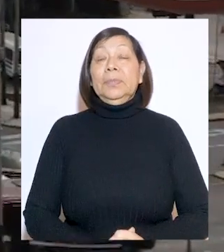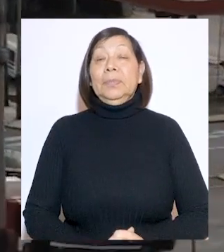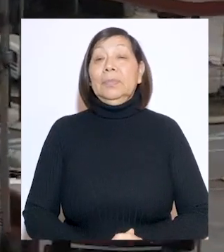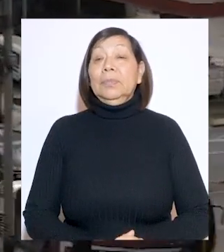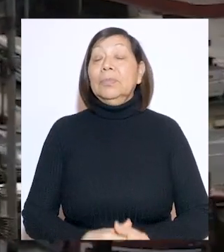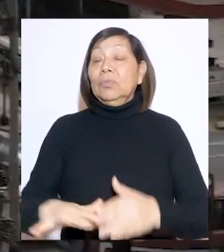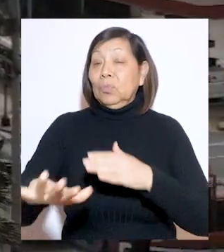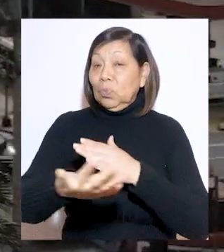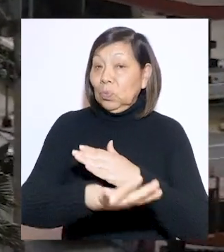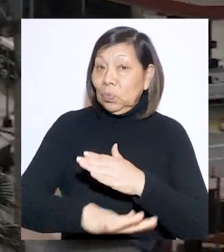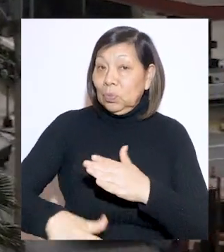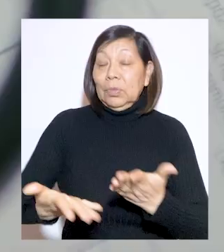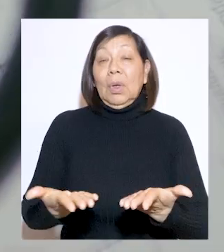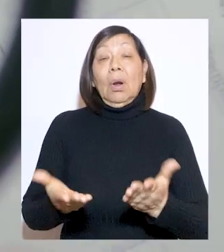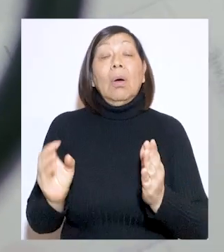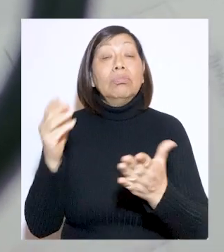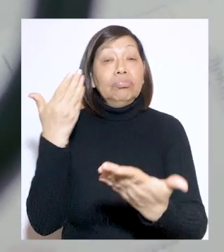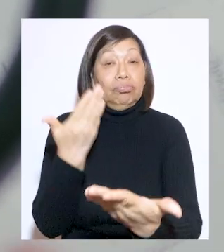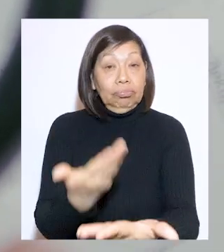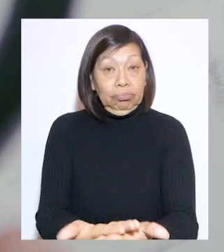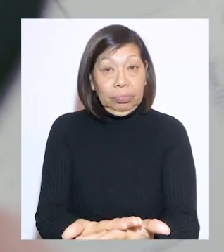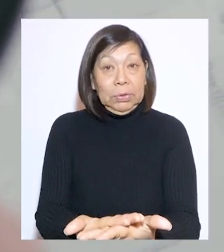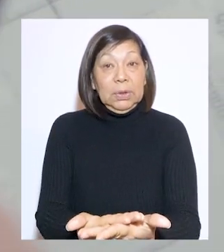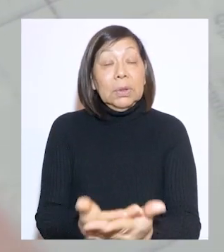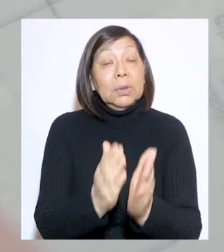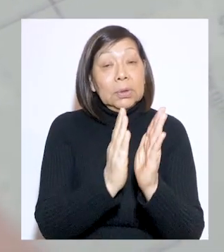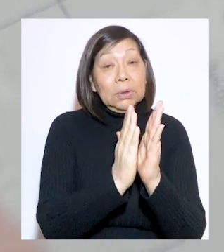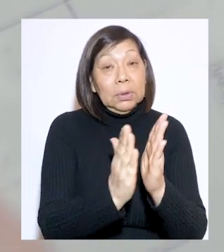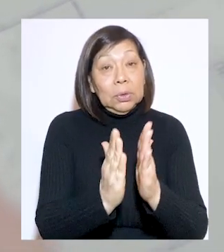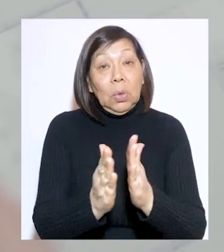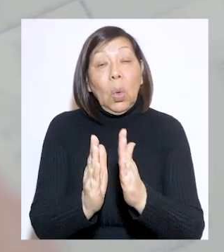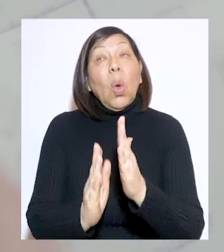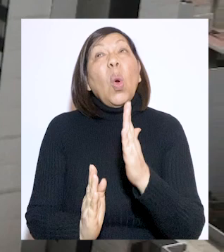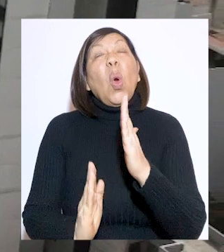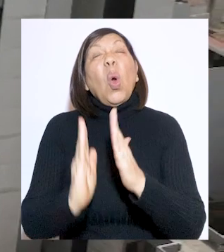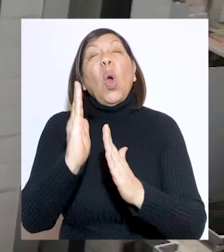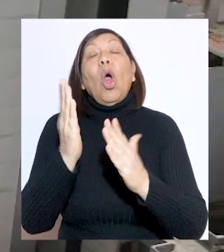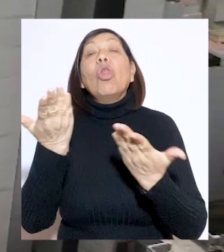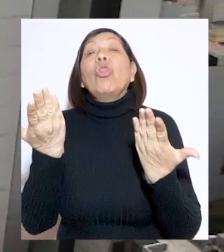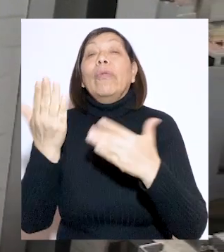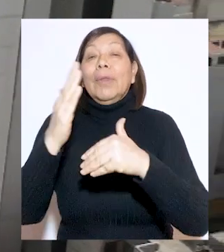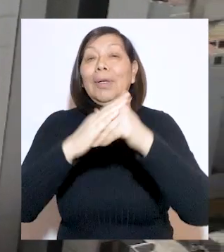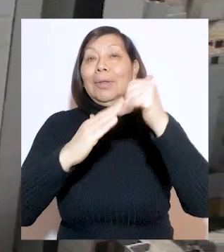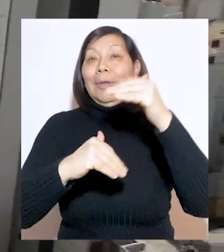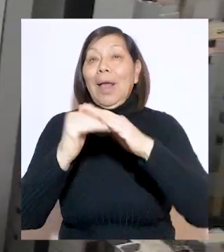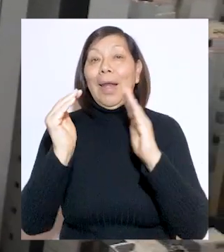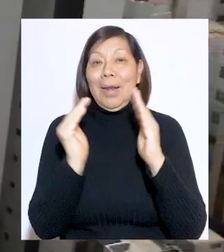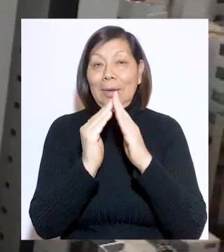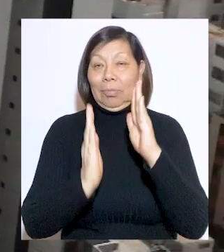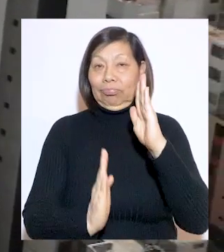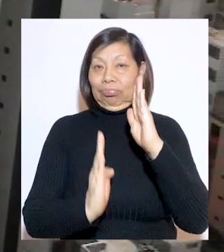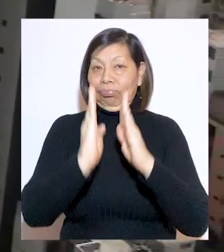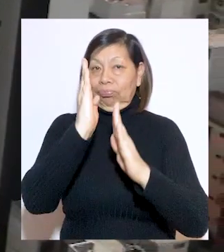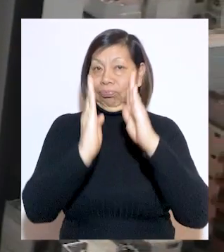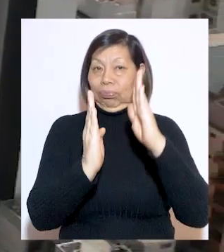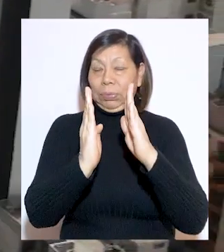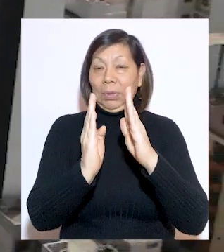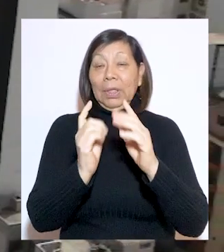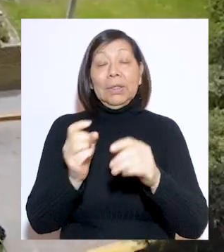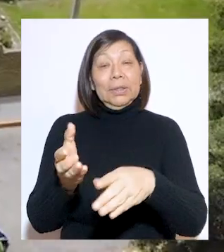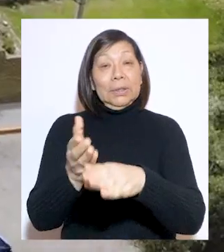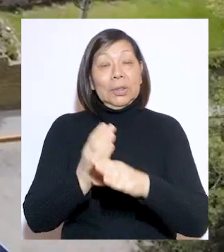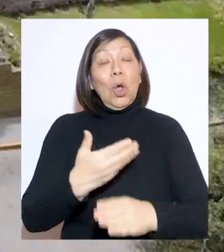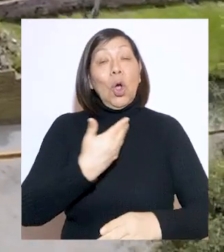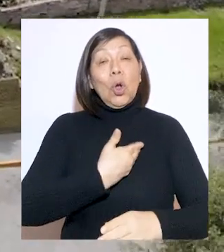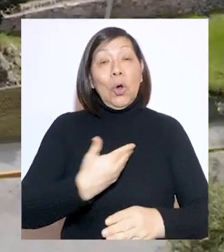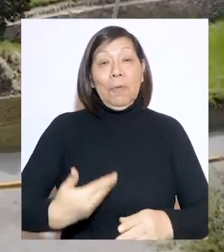La zonificación, el planteamiento urbano y la determinación de la altura máxima de las edificaciones son competencias exclusivas